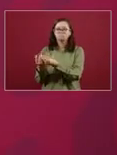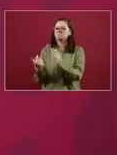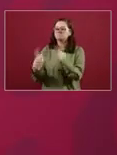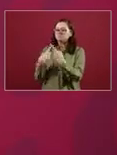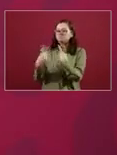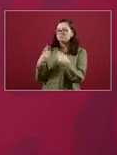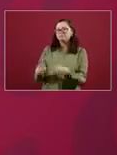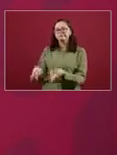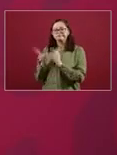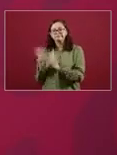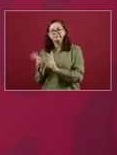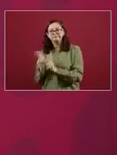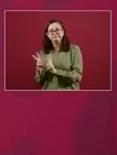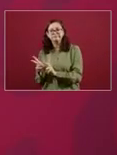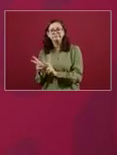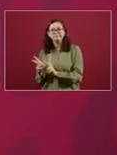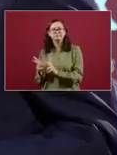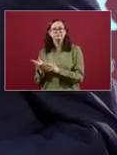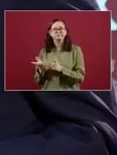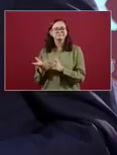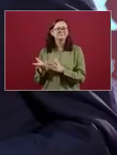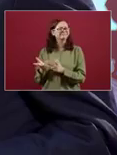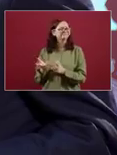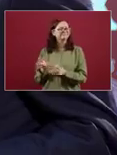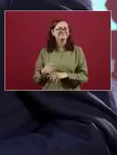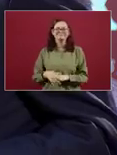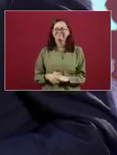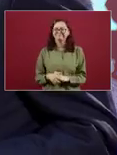platiqué con ella. Es